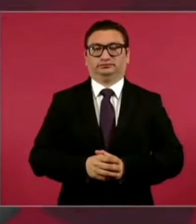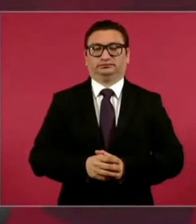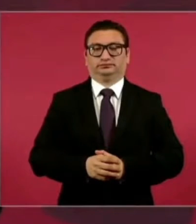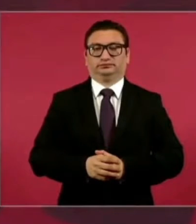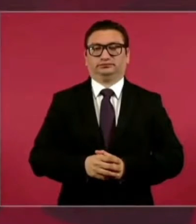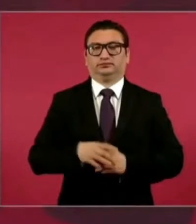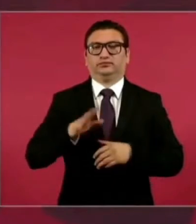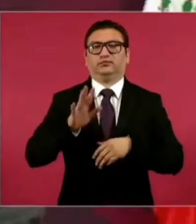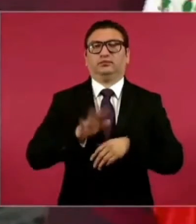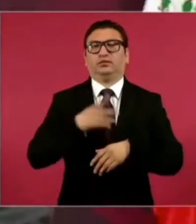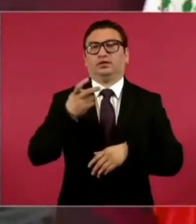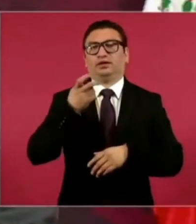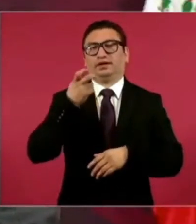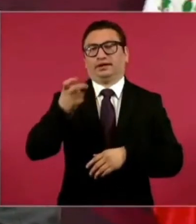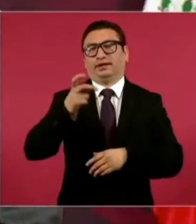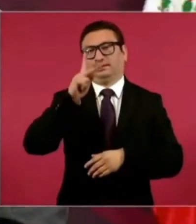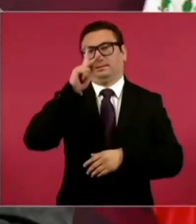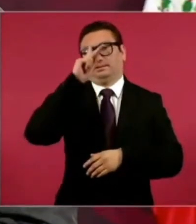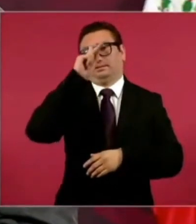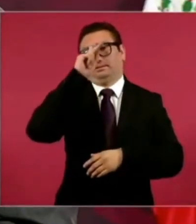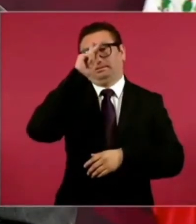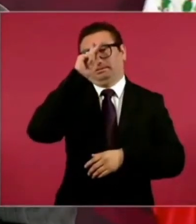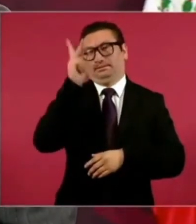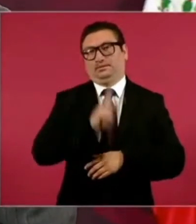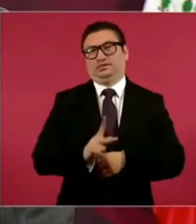fue la gota,